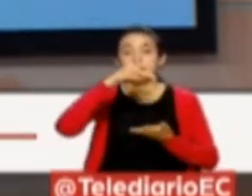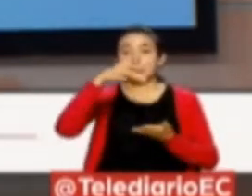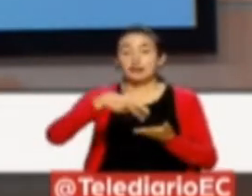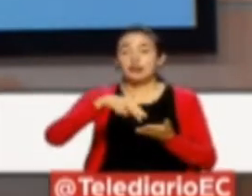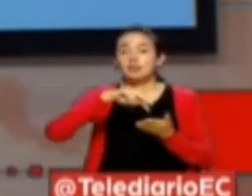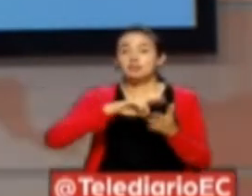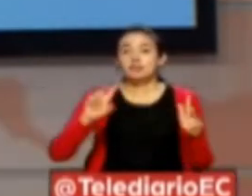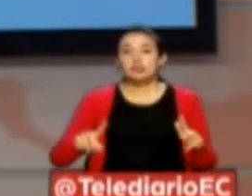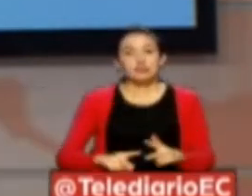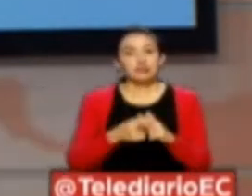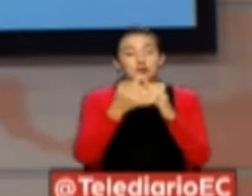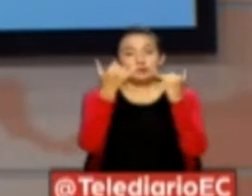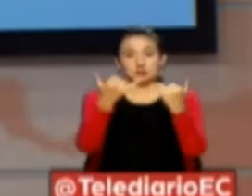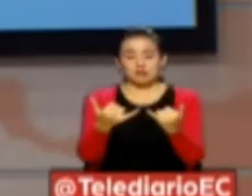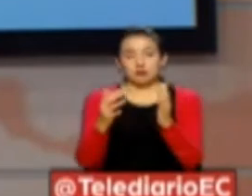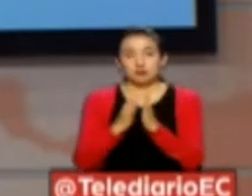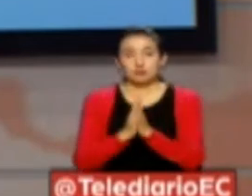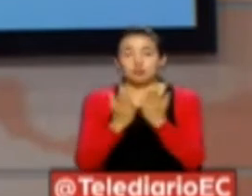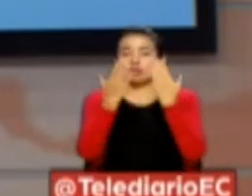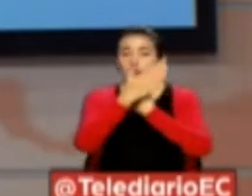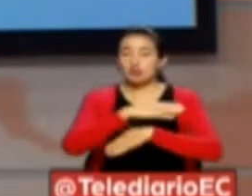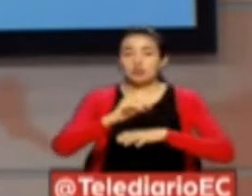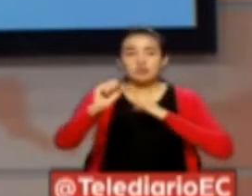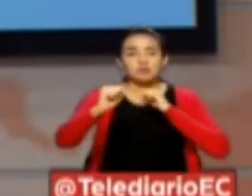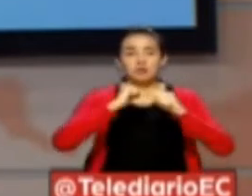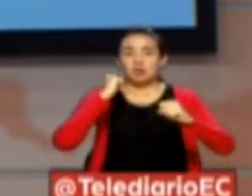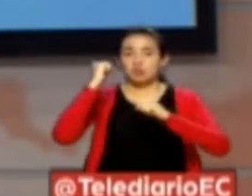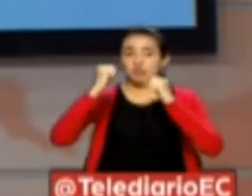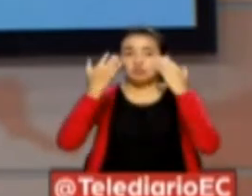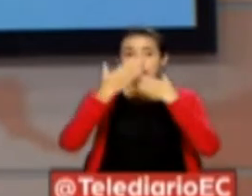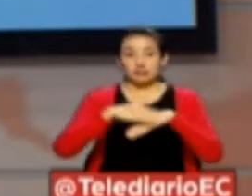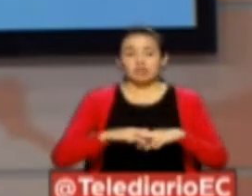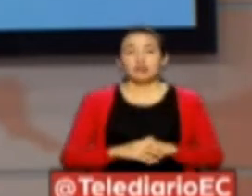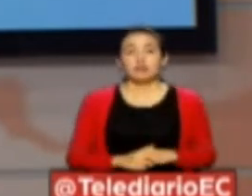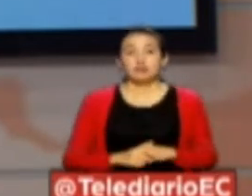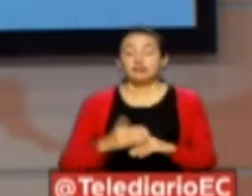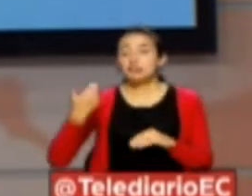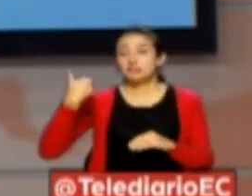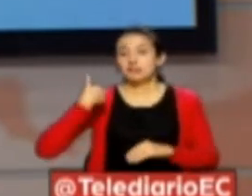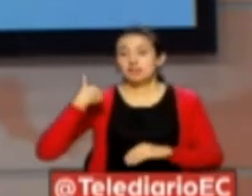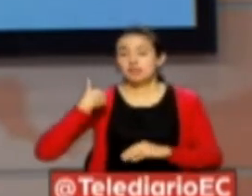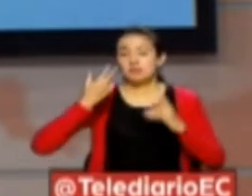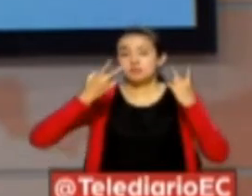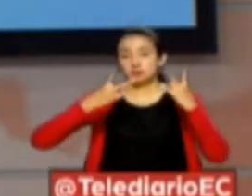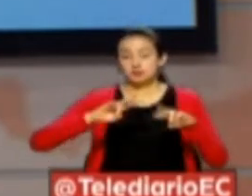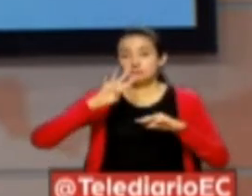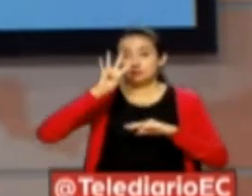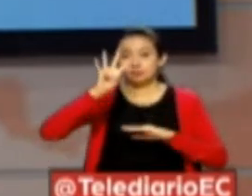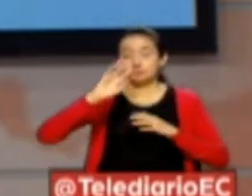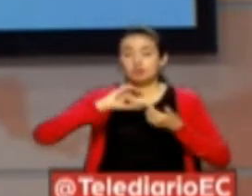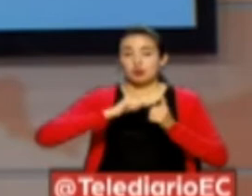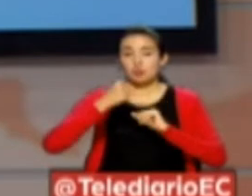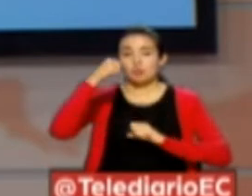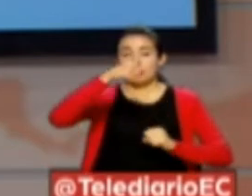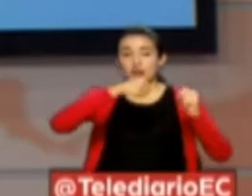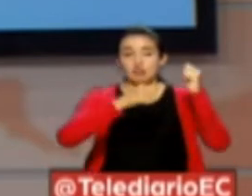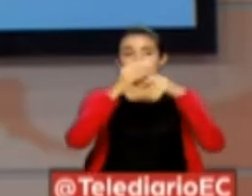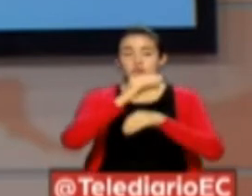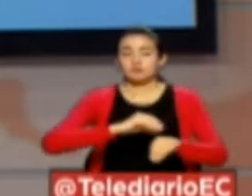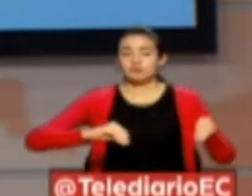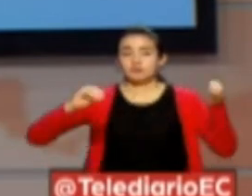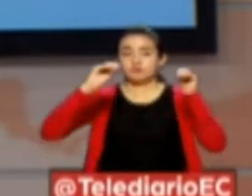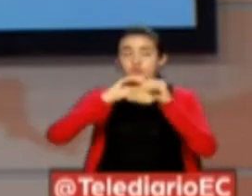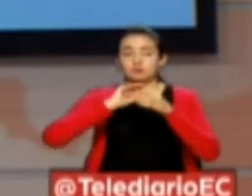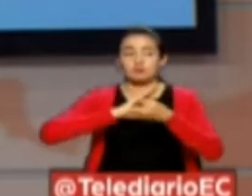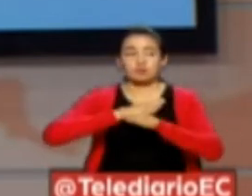además las finales de boxeo ya tenemos un boxeador en la final y tenemos cuatro boxeadores y más en las semifinales y